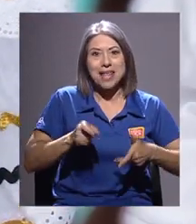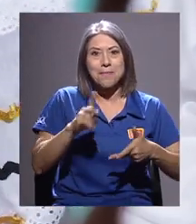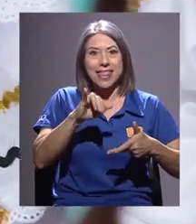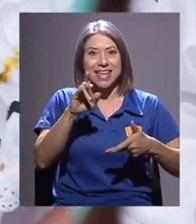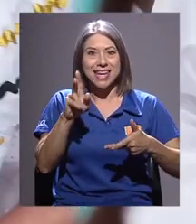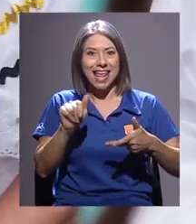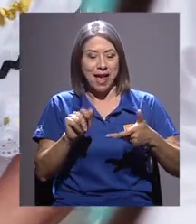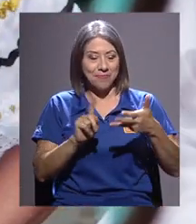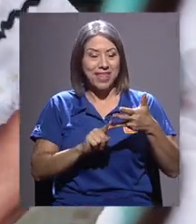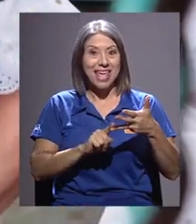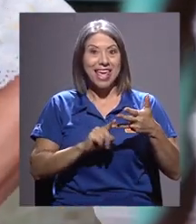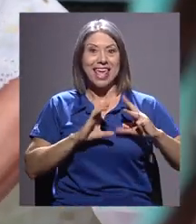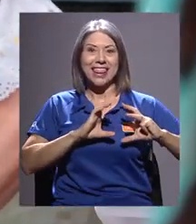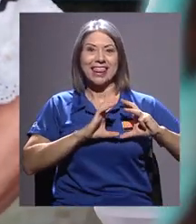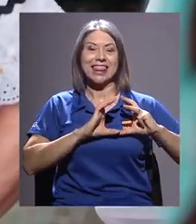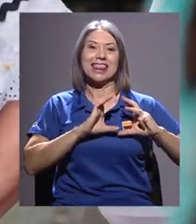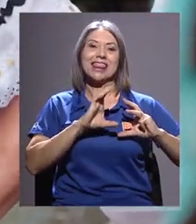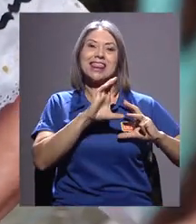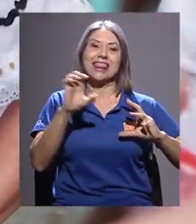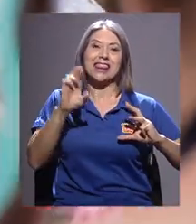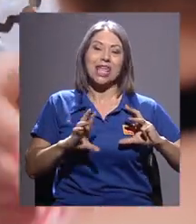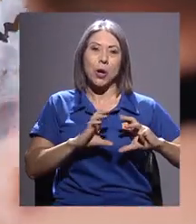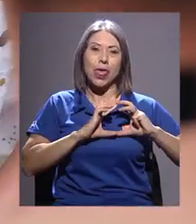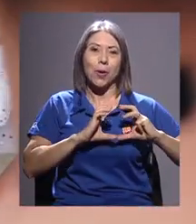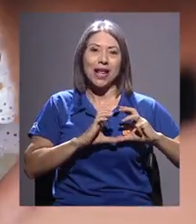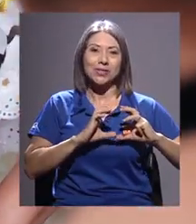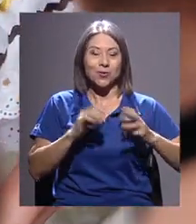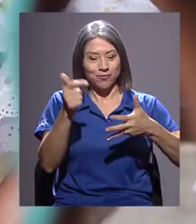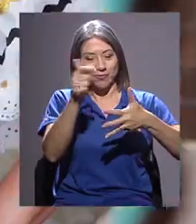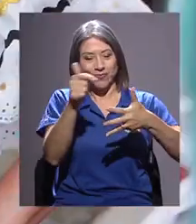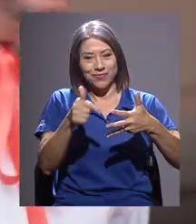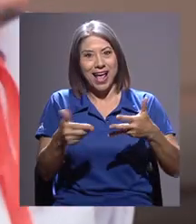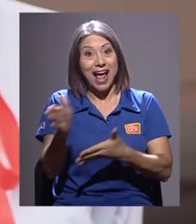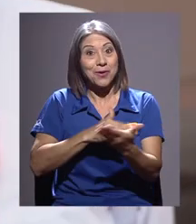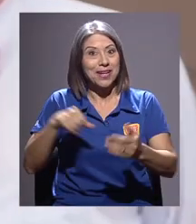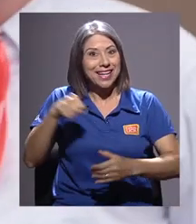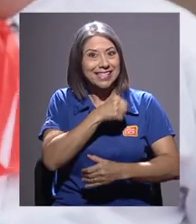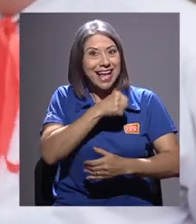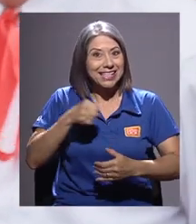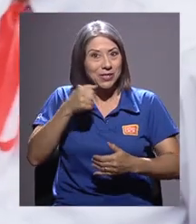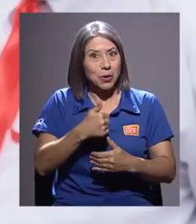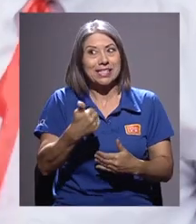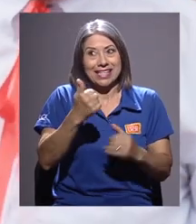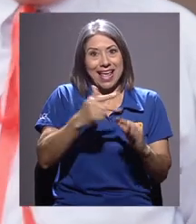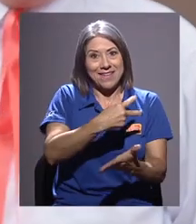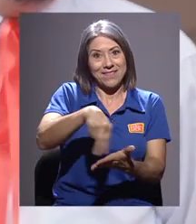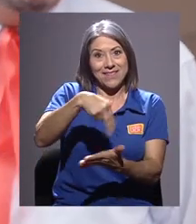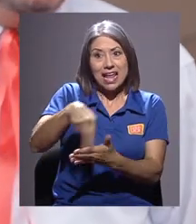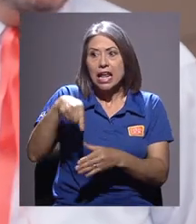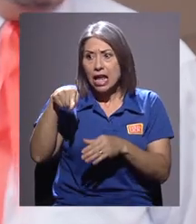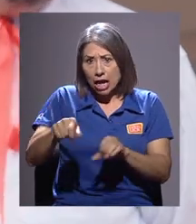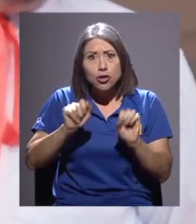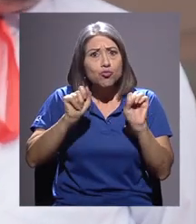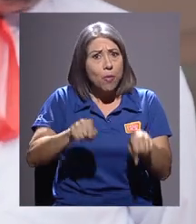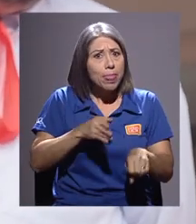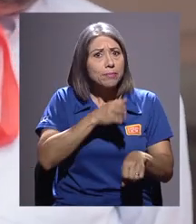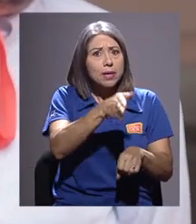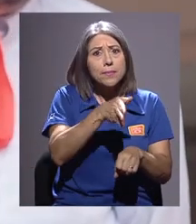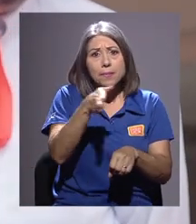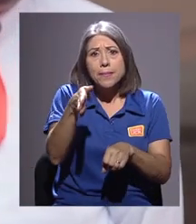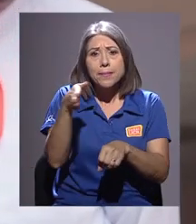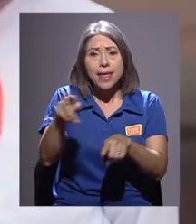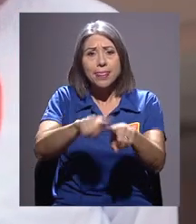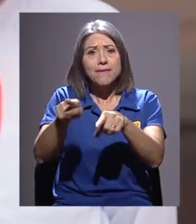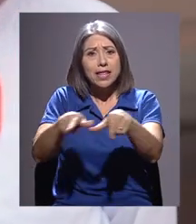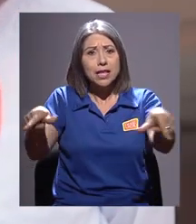Corazón son tan solo algunas de las canciones que tienen en repertorio. Repertorio que, además, es llevado a diferentes partes del